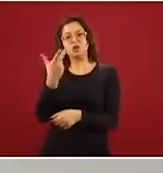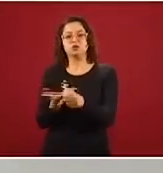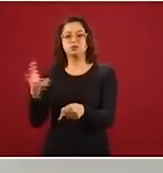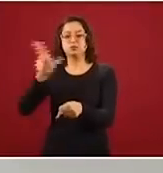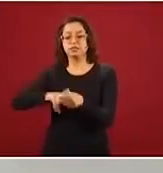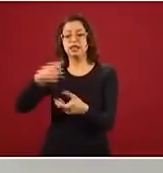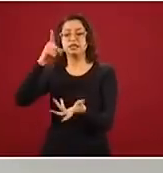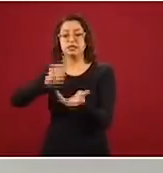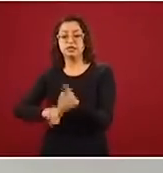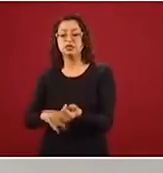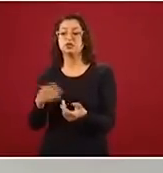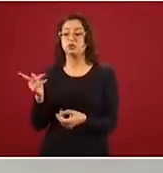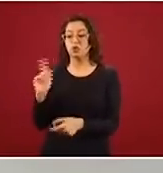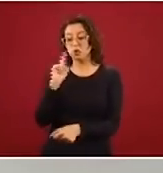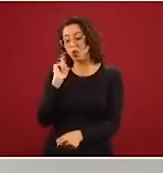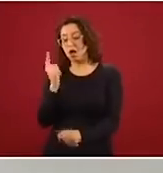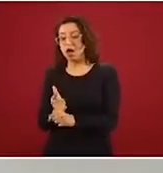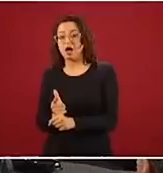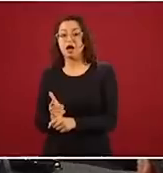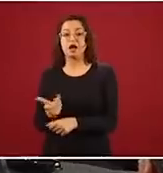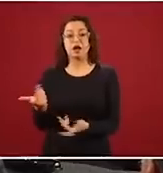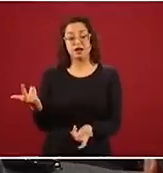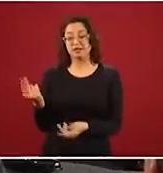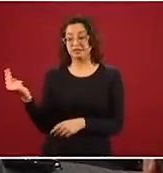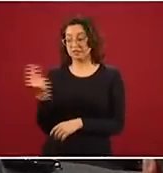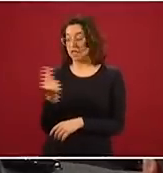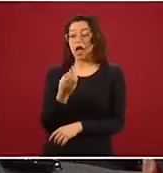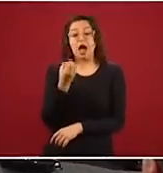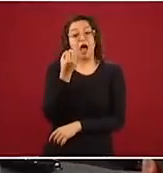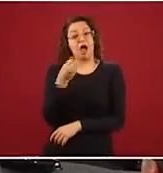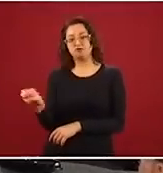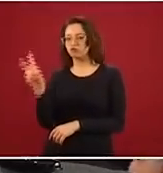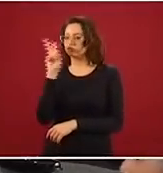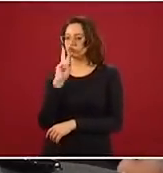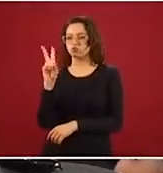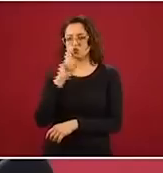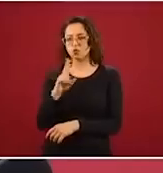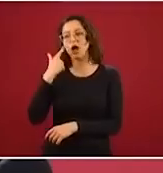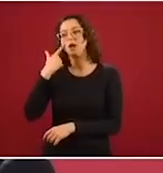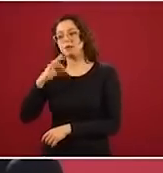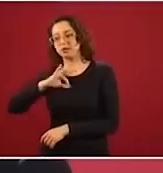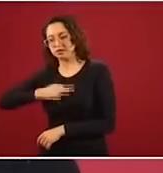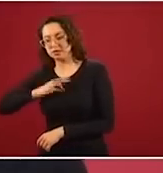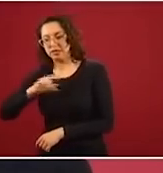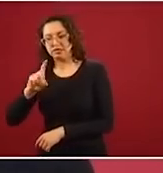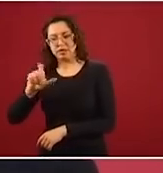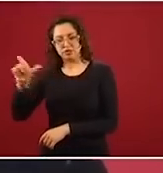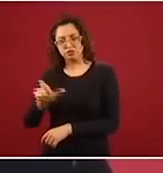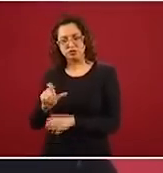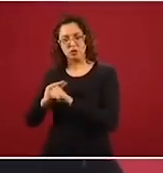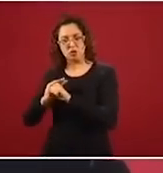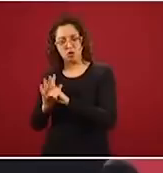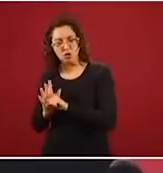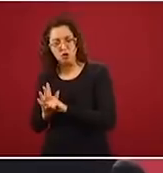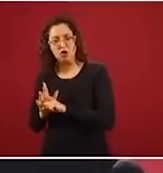los pacientes pudiera necesitarse y, por lo tanto, existir la prueba diagnóstica. Entonces, estaremos